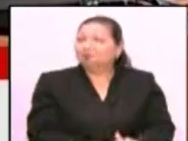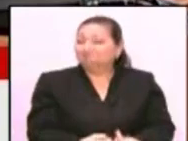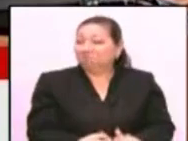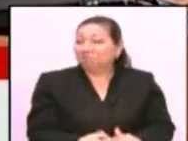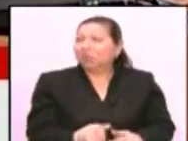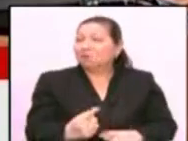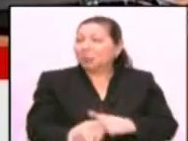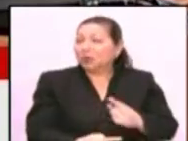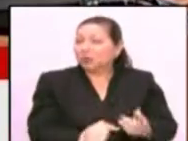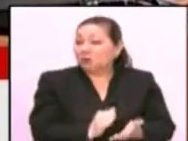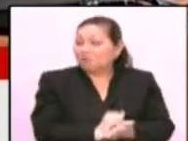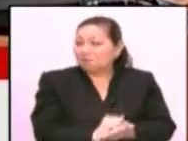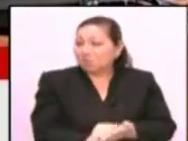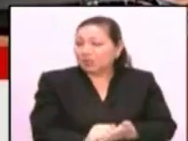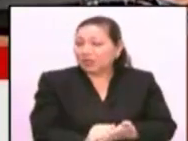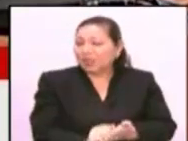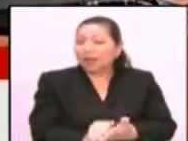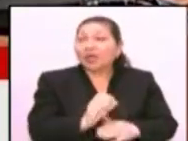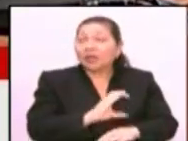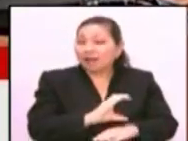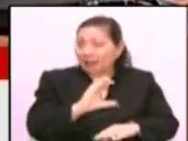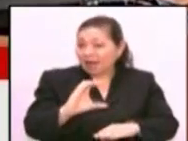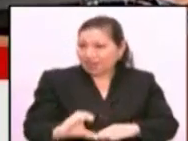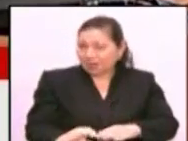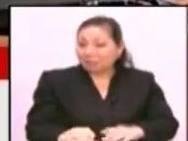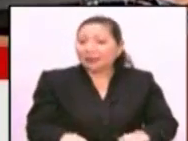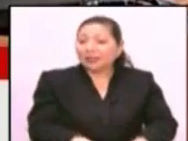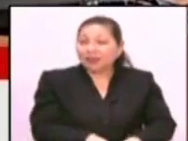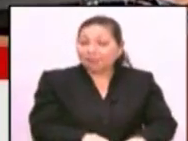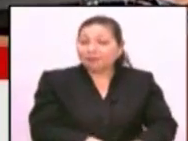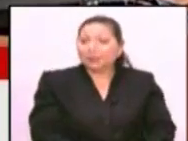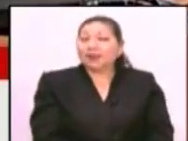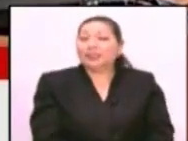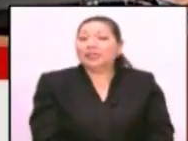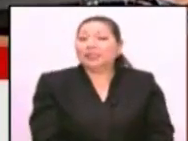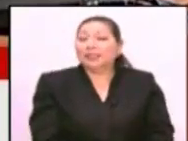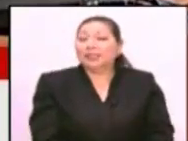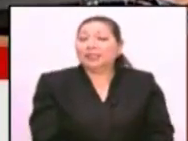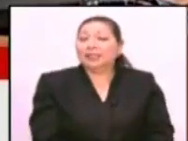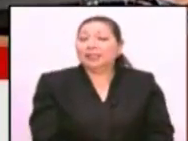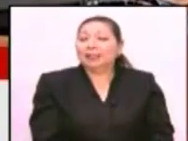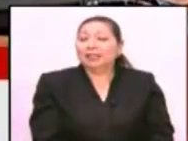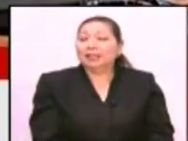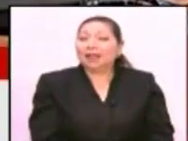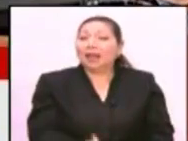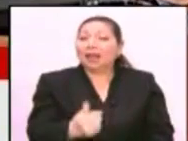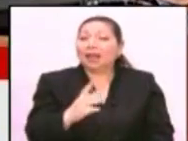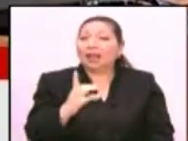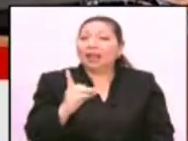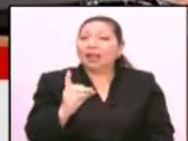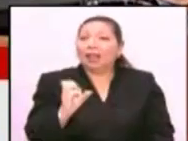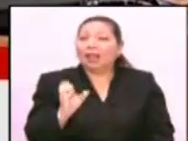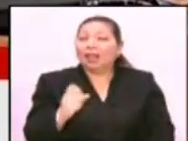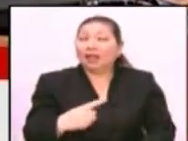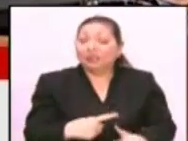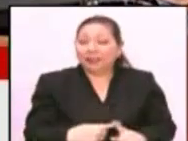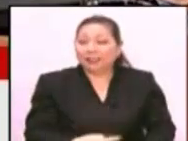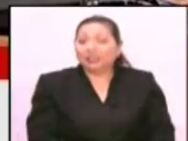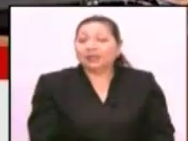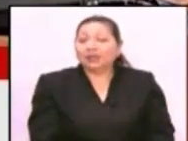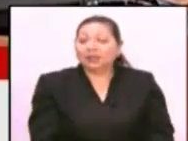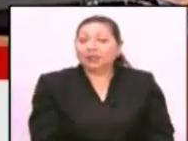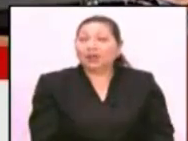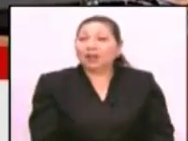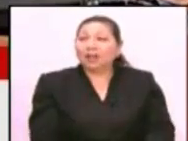del próximo mes a Cajamarca también con Cámara de Comercio. Hemos tenido con ADEX, hemos tenido